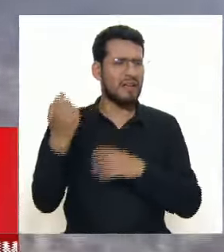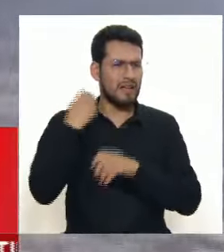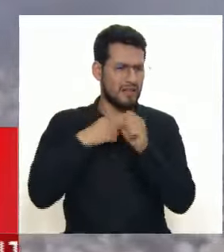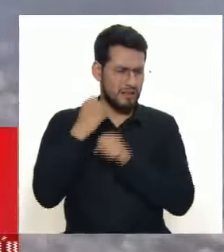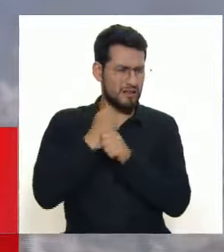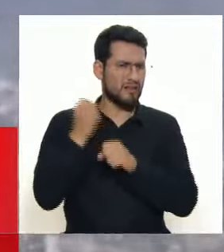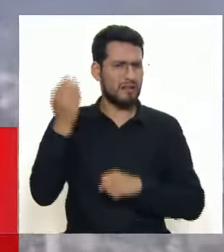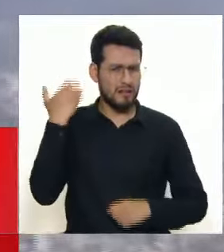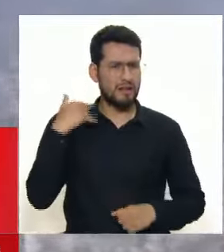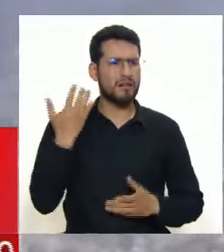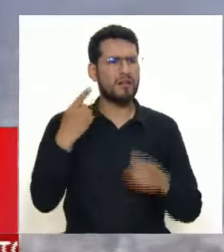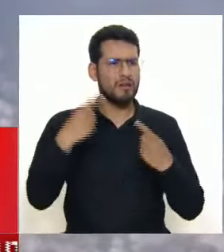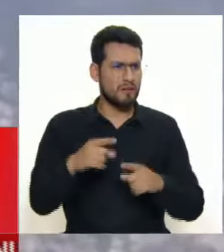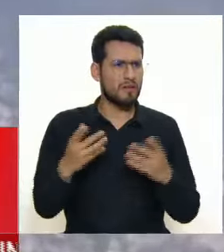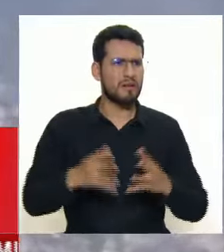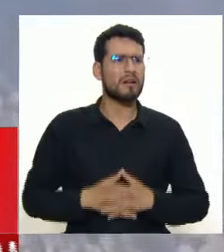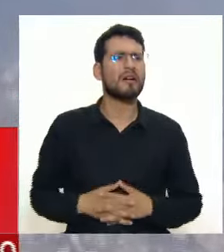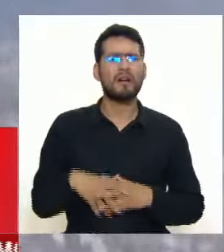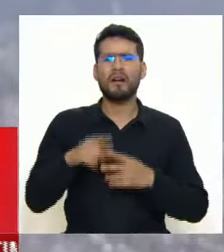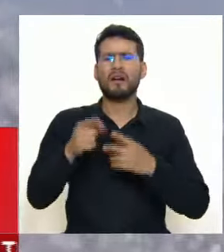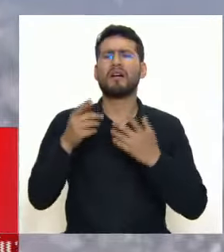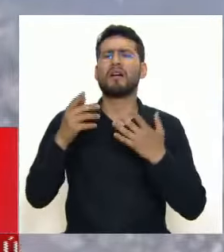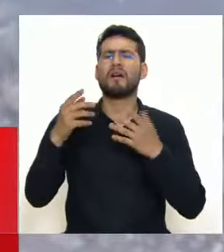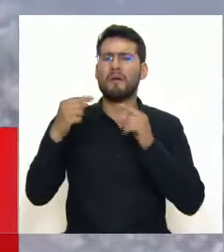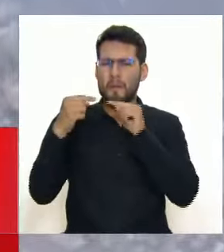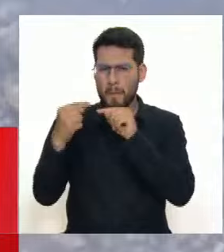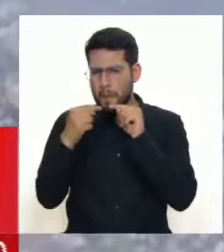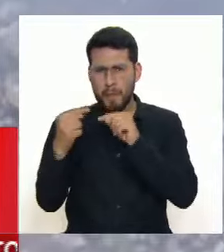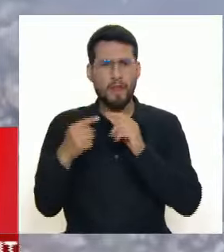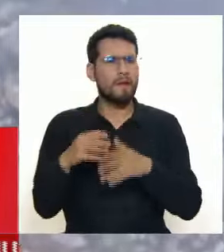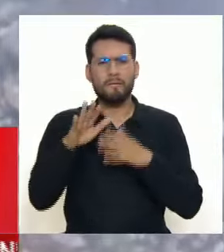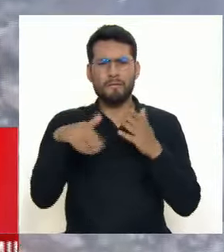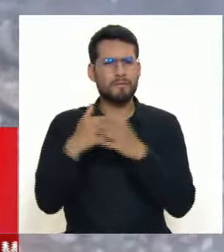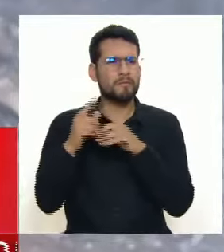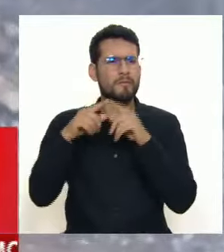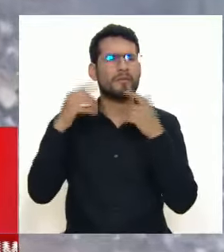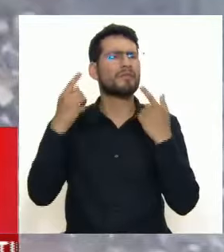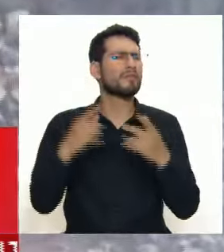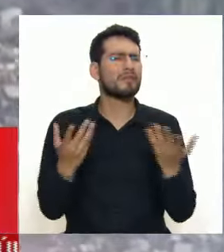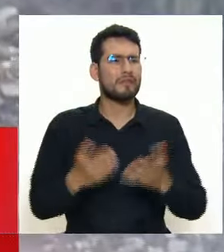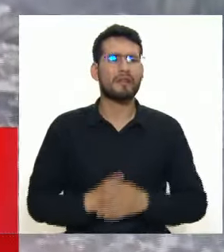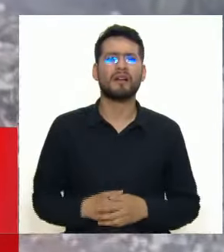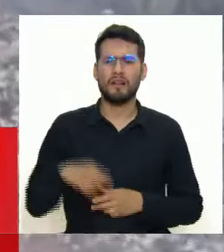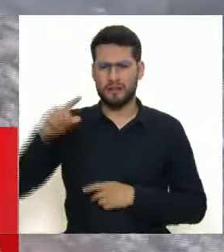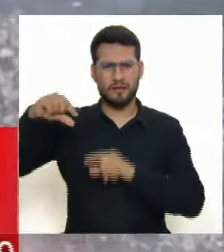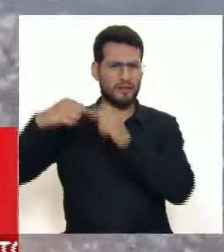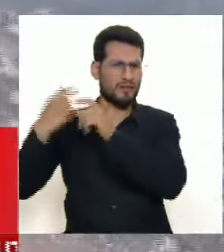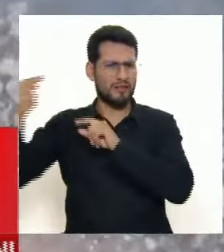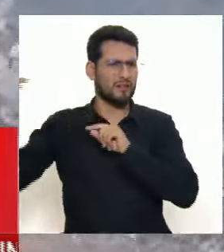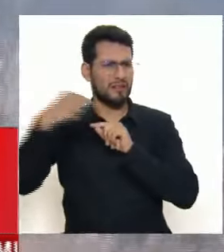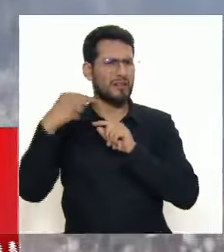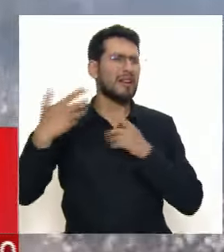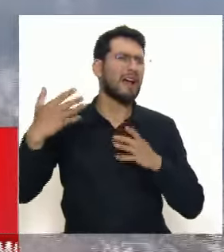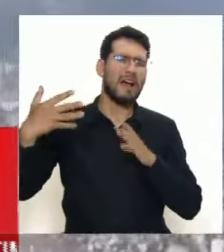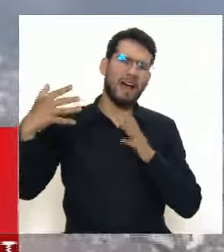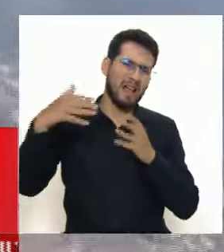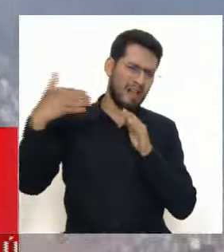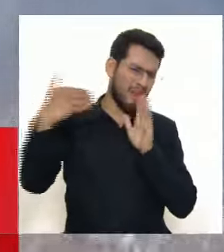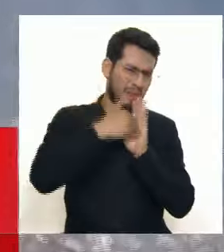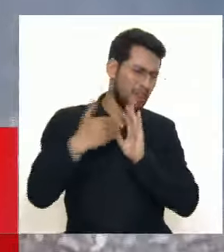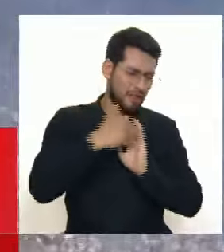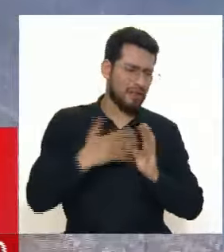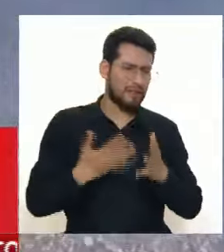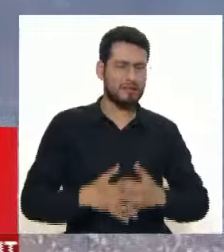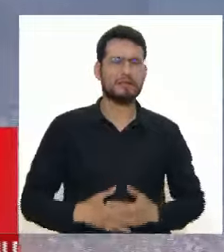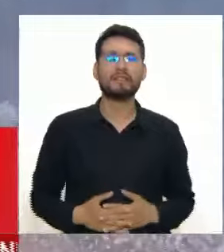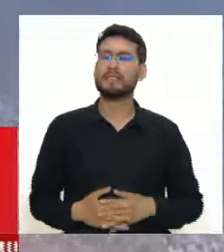el año pasado, por ejemplo, interdicciones con la presencia incluso del Ministerio Público, todo tipo de inspector termina siendo repelido por este tipo de sujetos que, pues, efectivamente, no